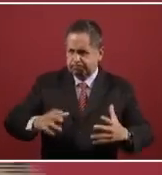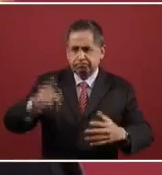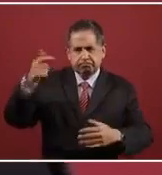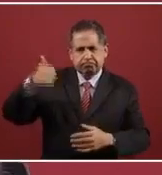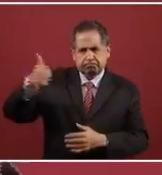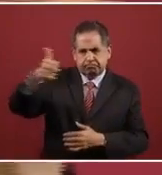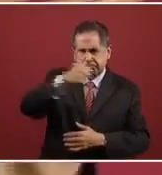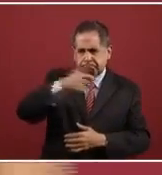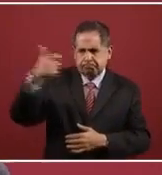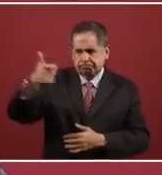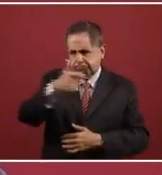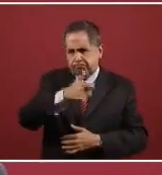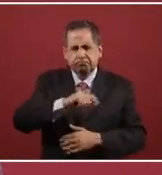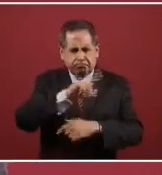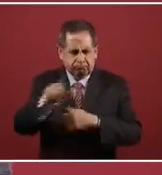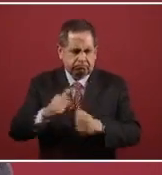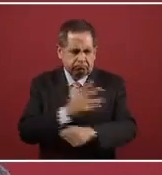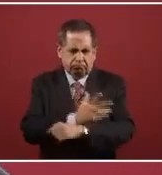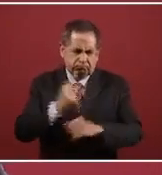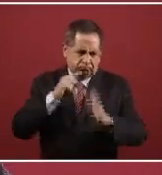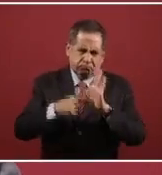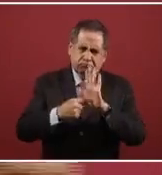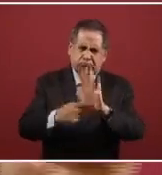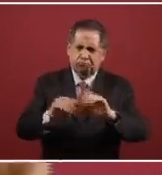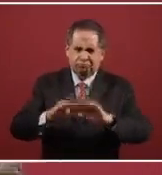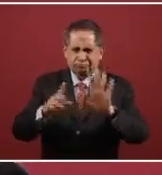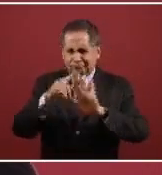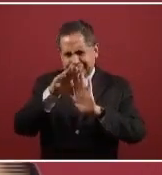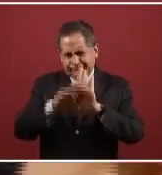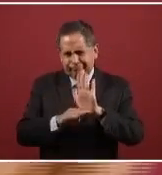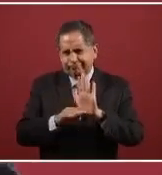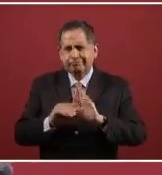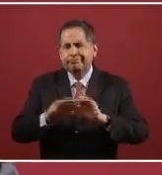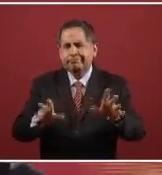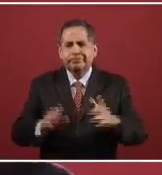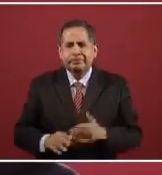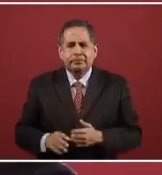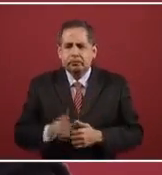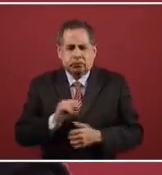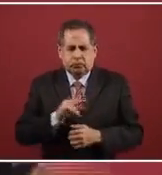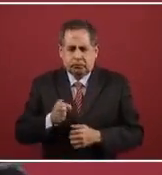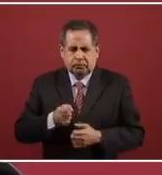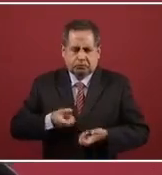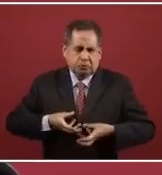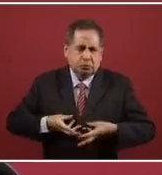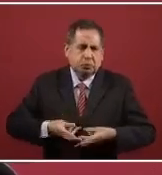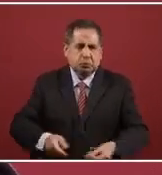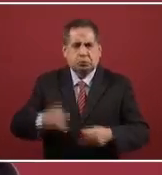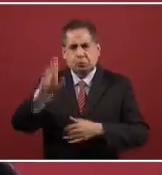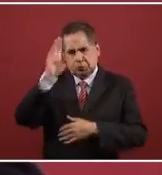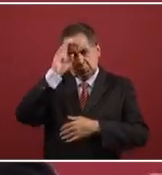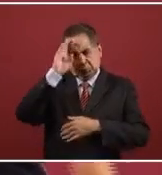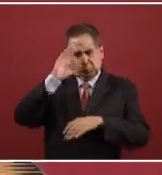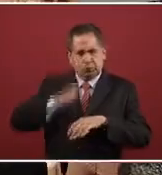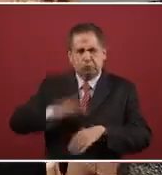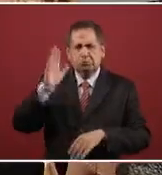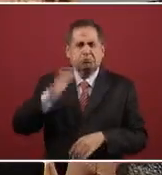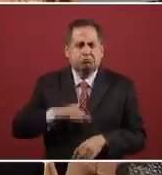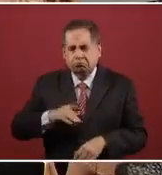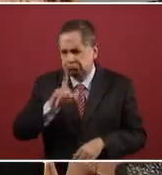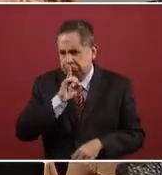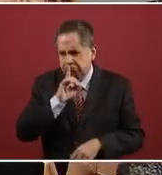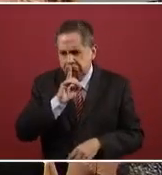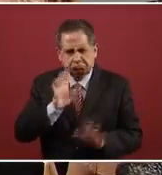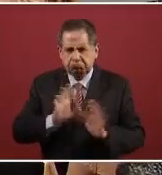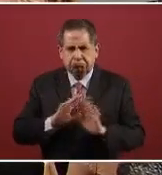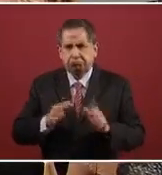Vamos a transparentar desde luego todos los costos, es dinero público, pero el asunto es que no está haciendo una erogación enorme a partir de